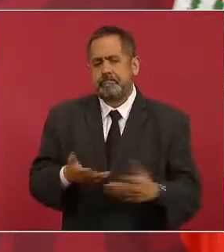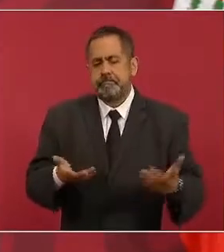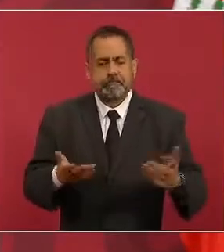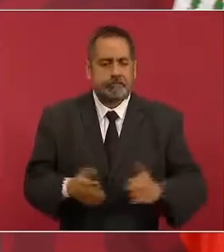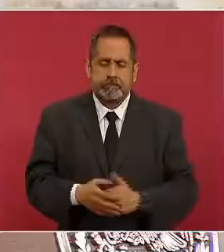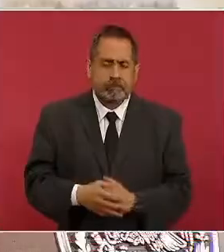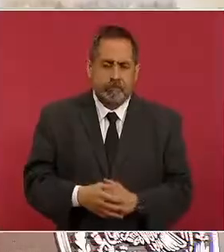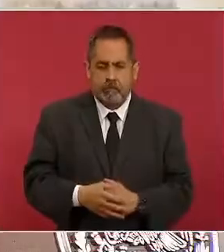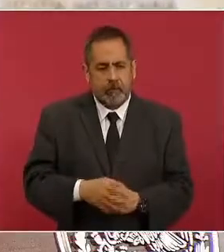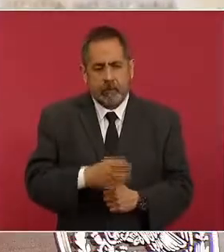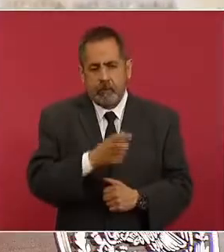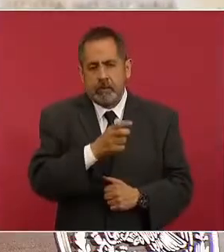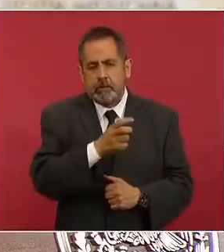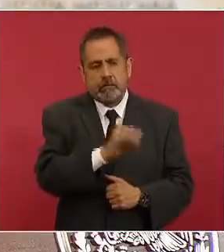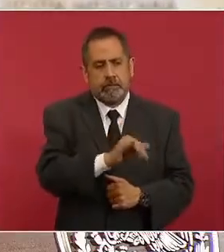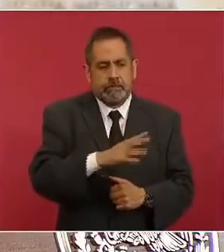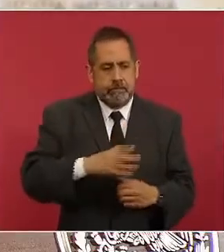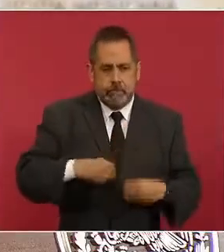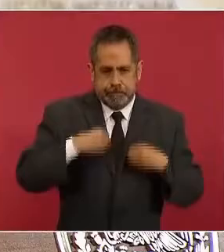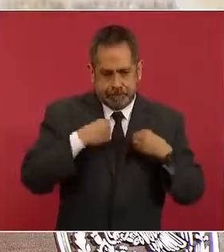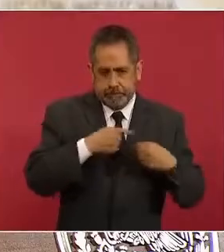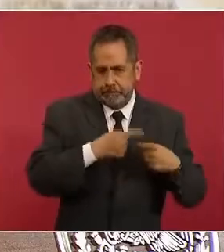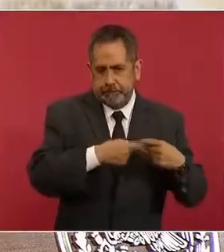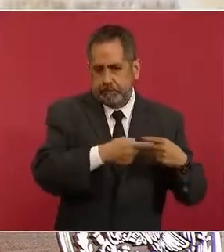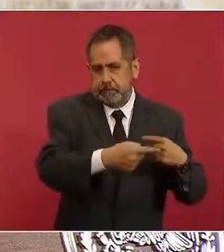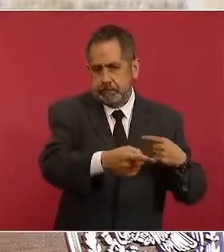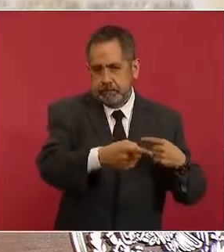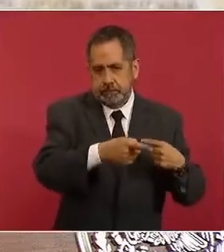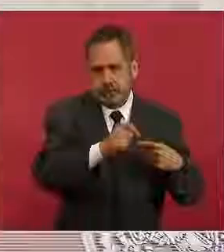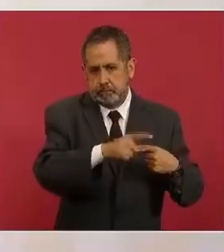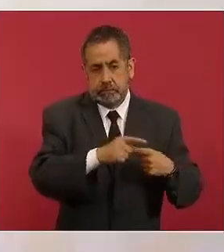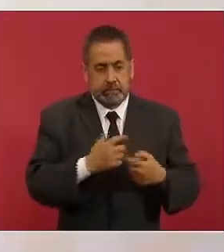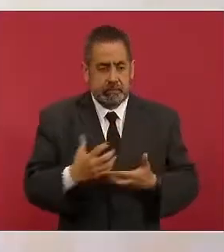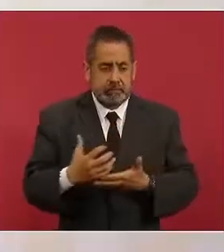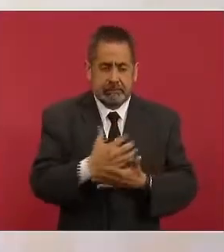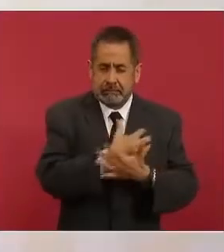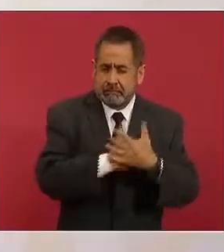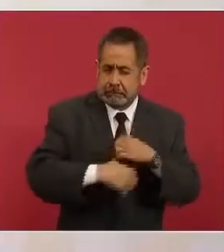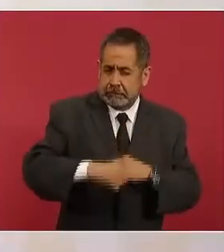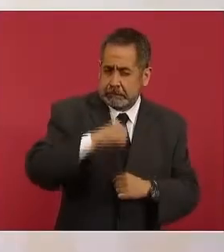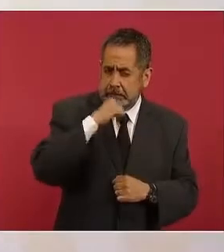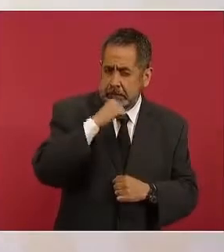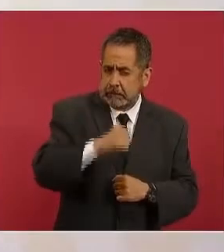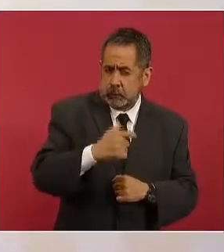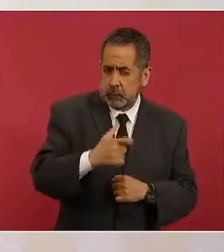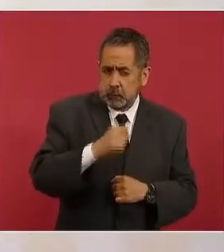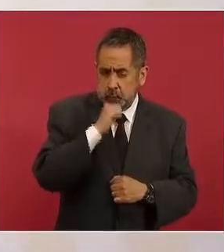Y ese es su modus operandi. Y ganan mucho dinero por eso.